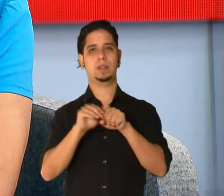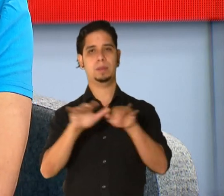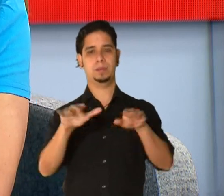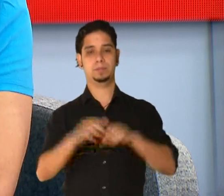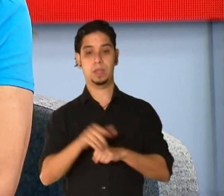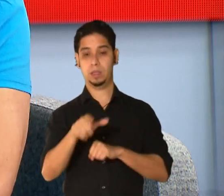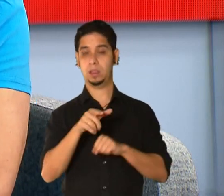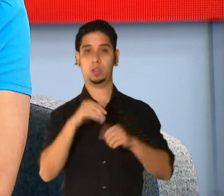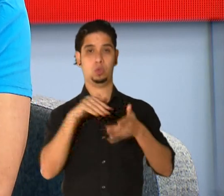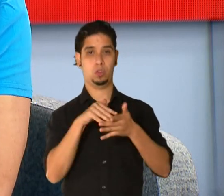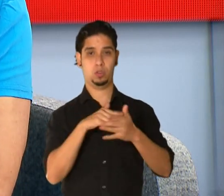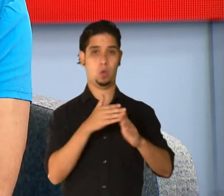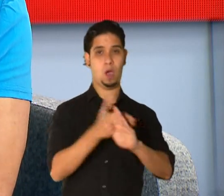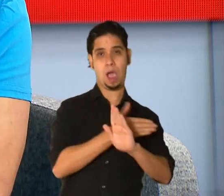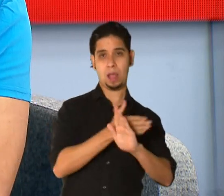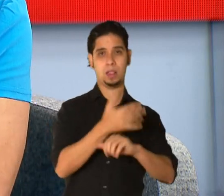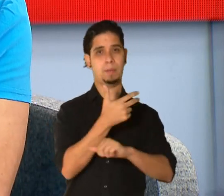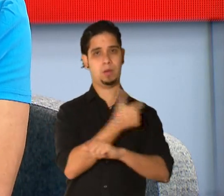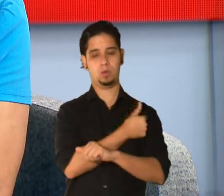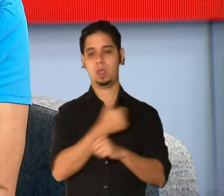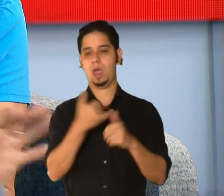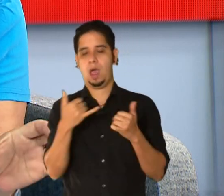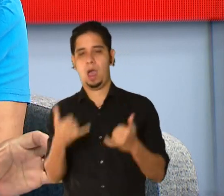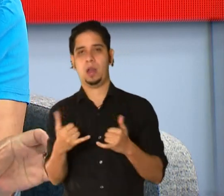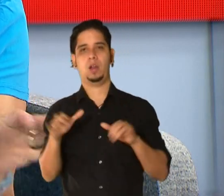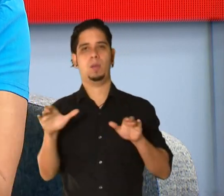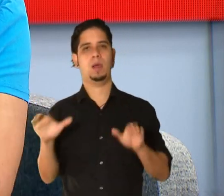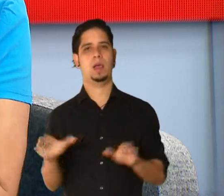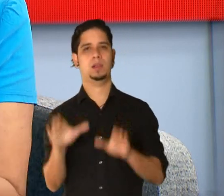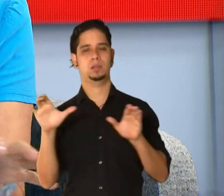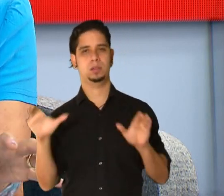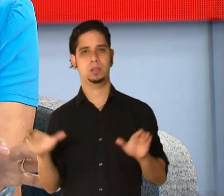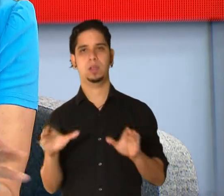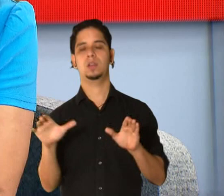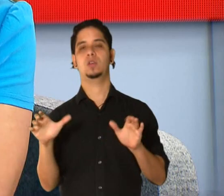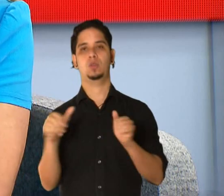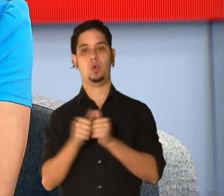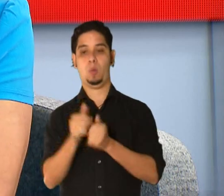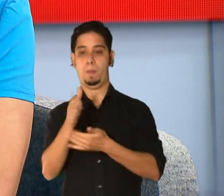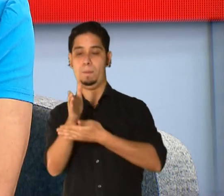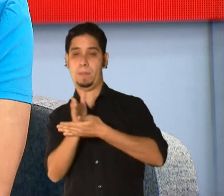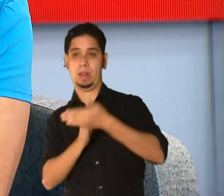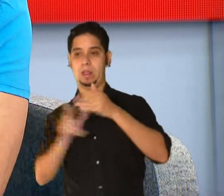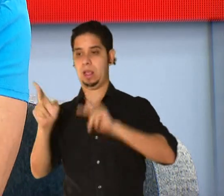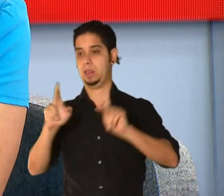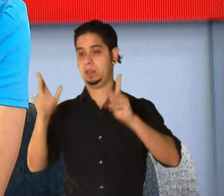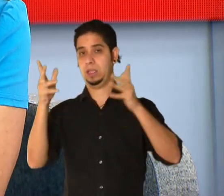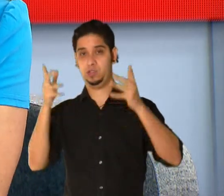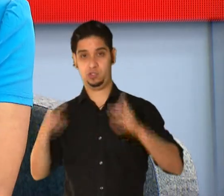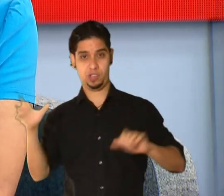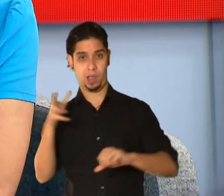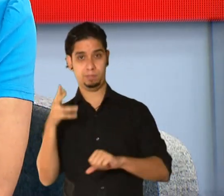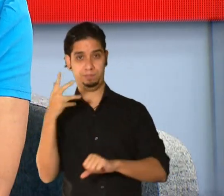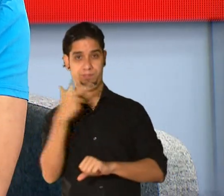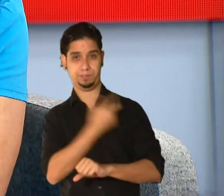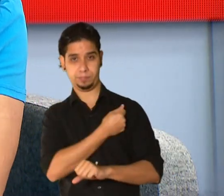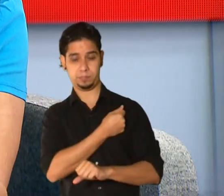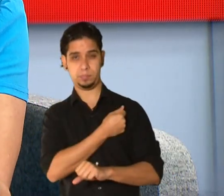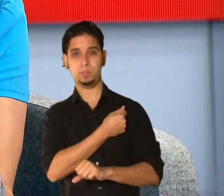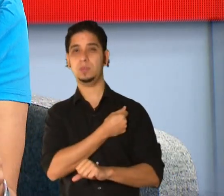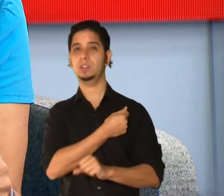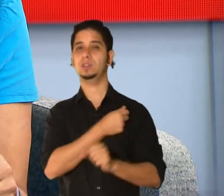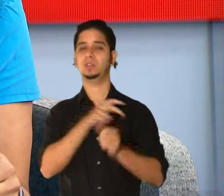de la vacuna, ahora ustedes lo van a hacer ya con una parte de la población habiendo recibido esa vacuna. ¿Se